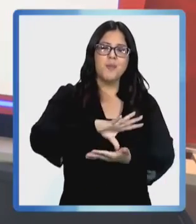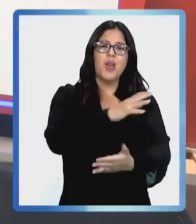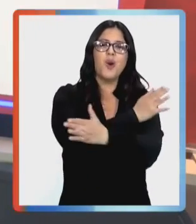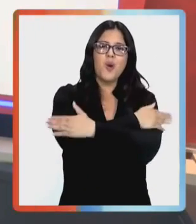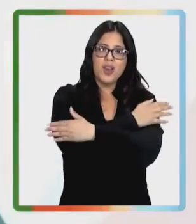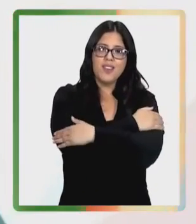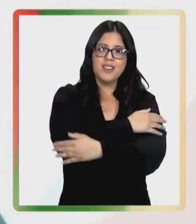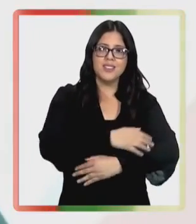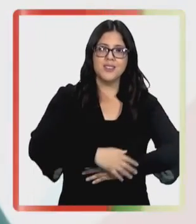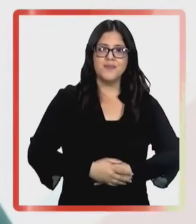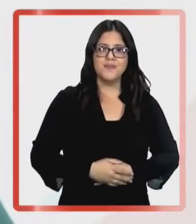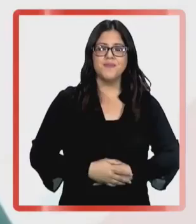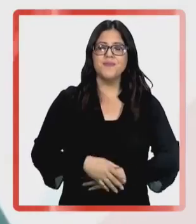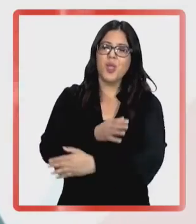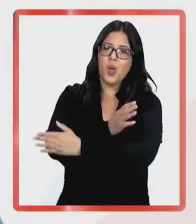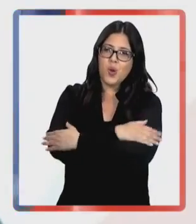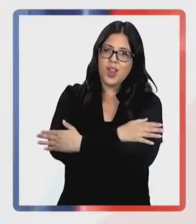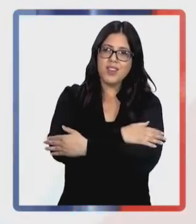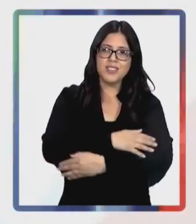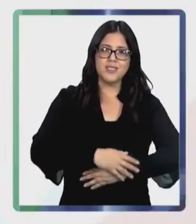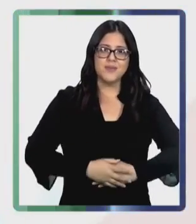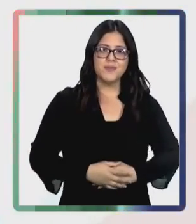abrazo. Un abrazo.